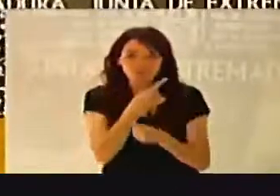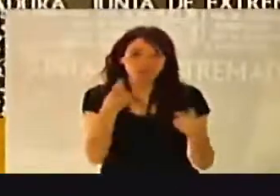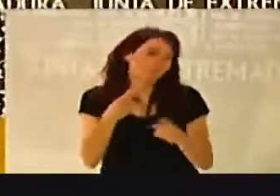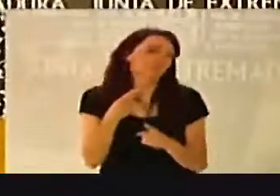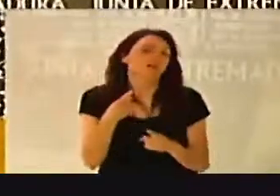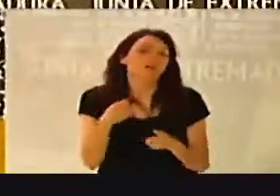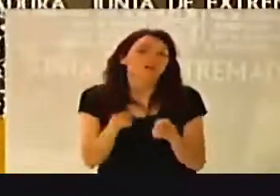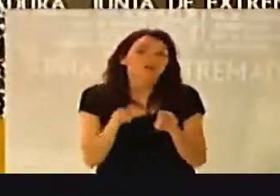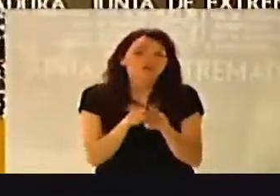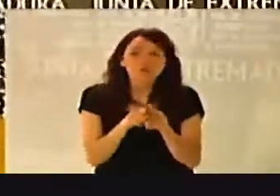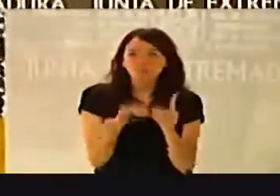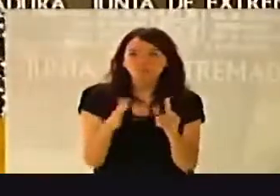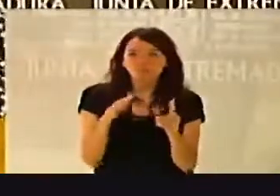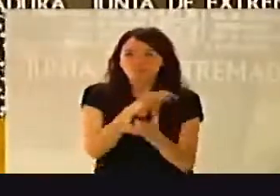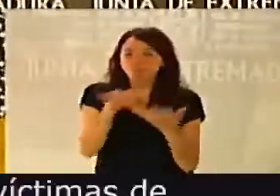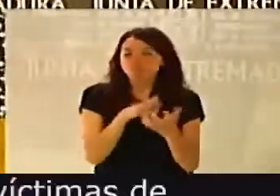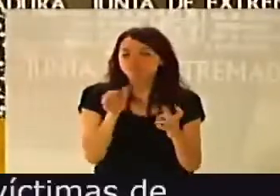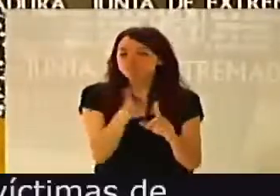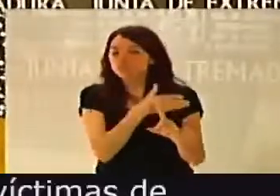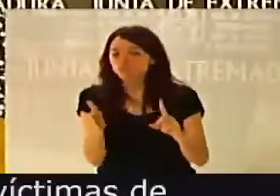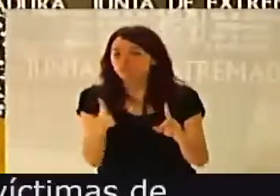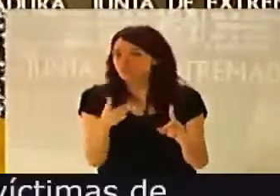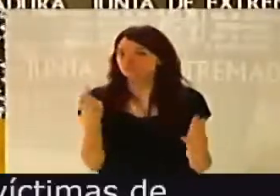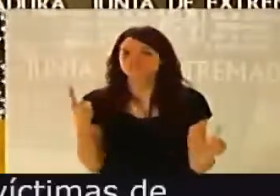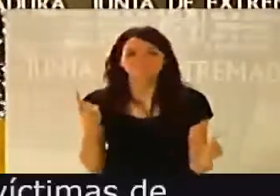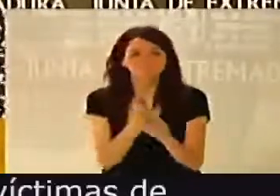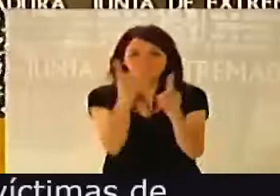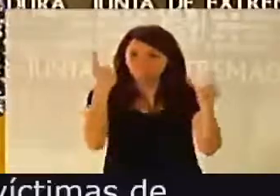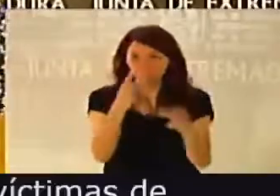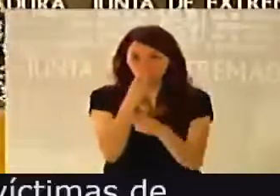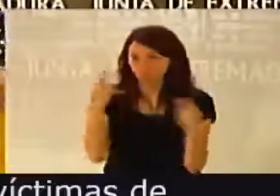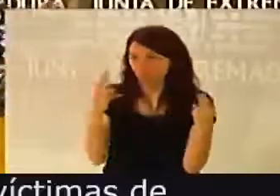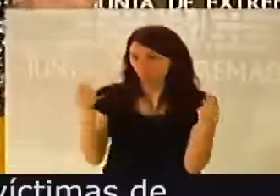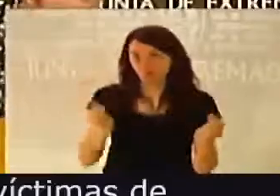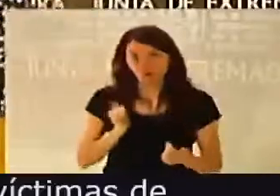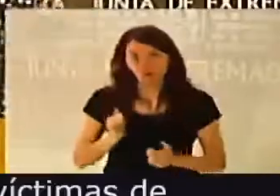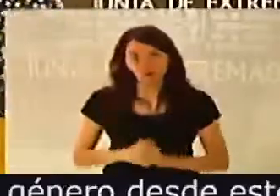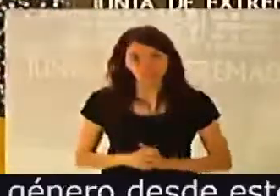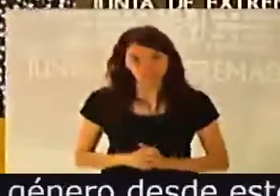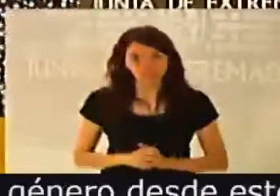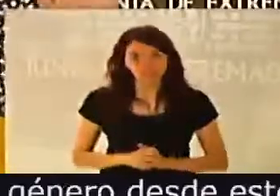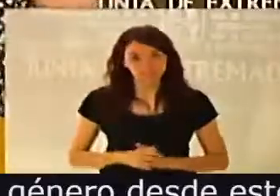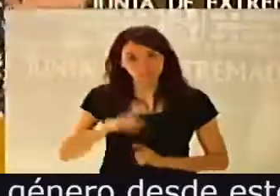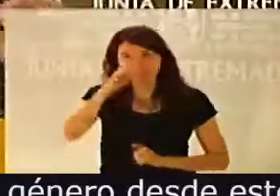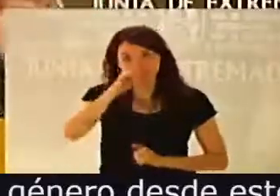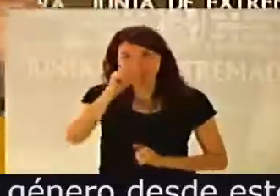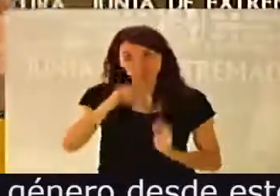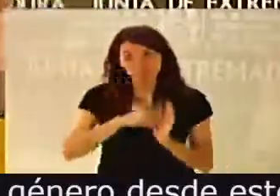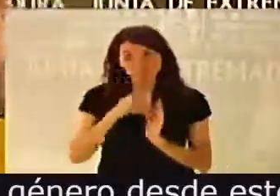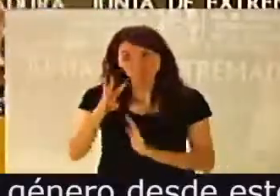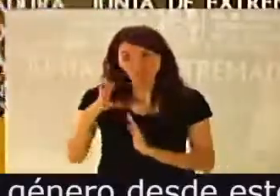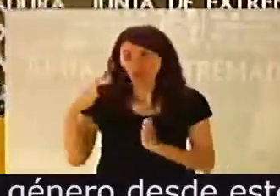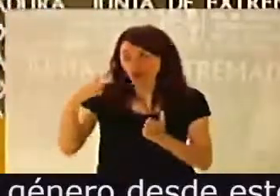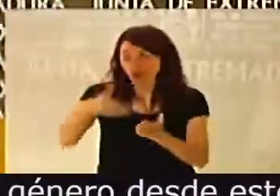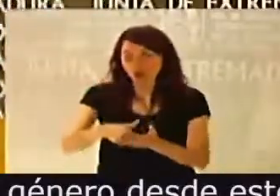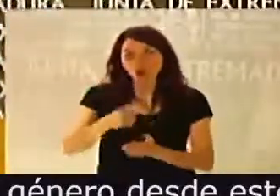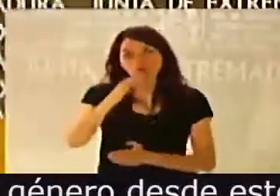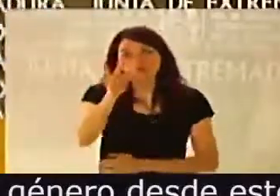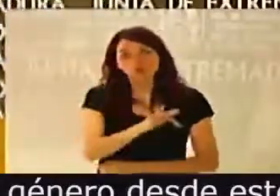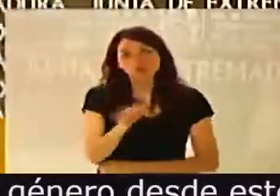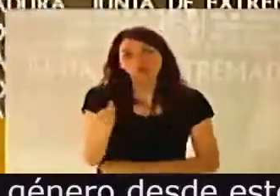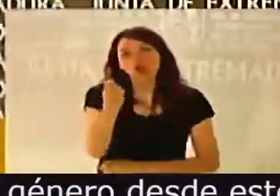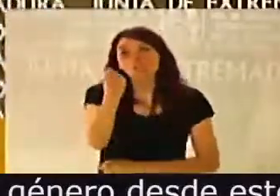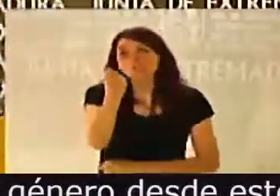atril público, sin decirles que desde que hay datos año 2003 son 1.052 las mujeres